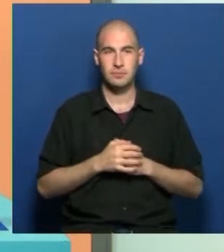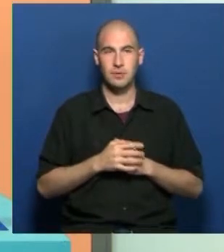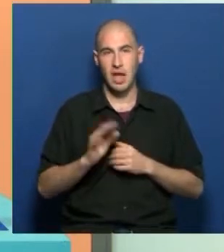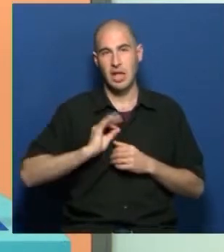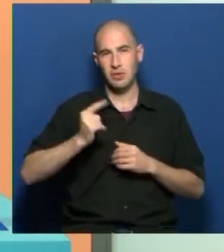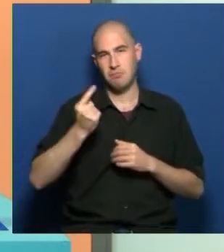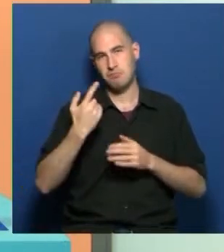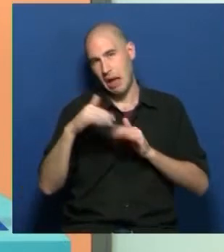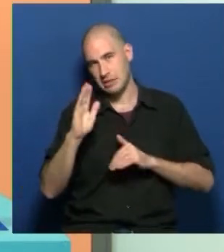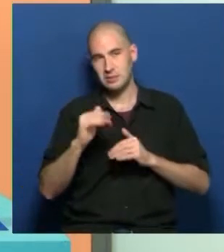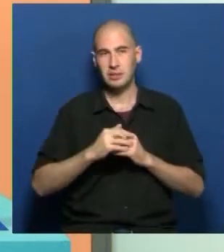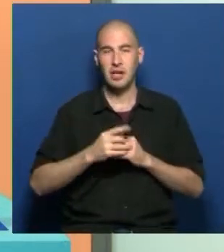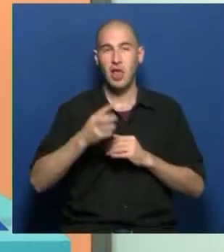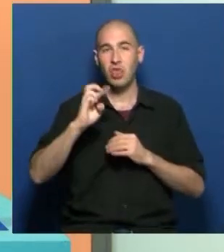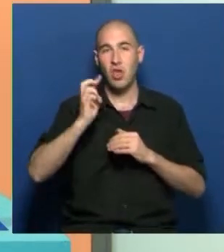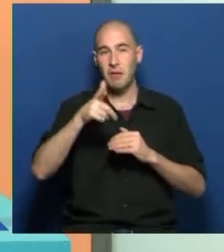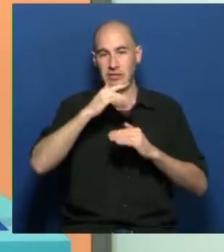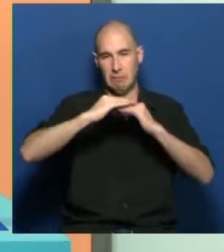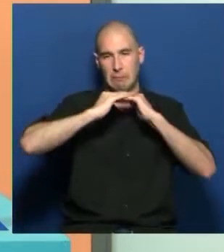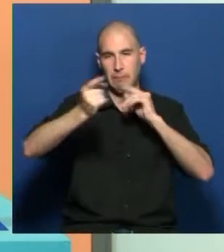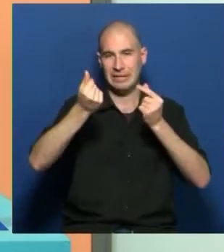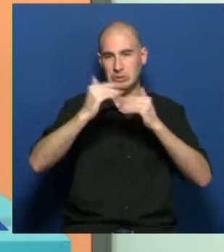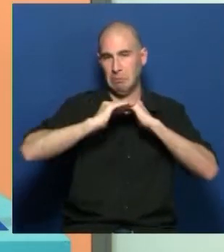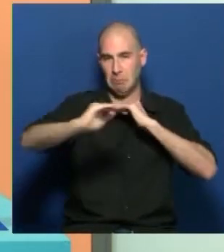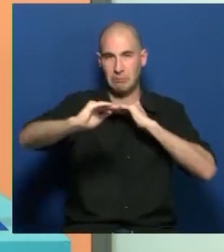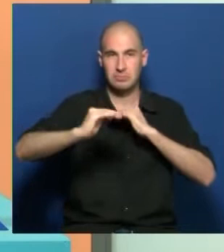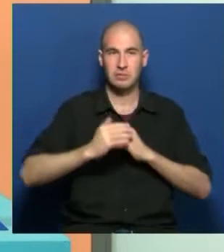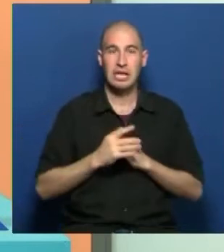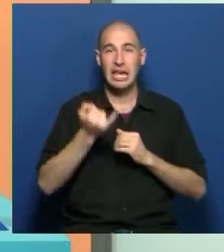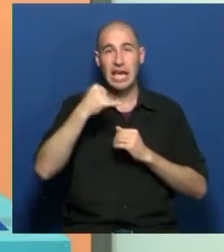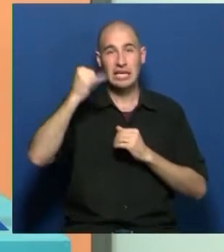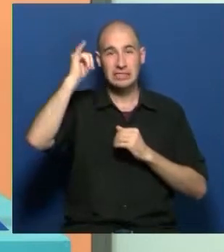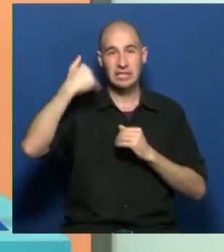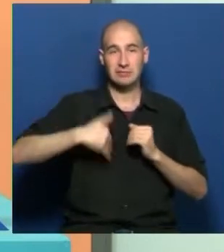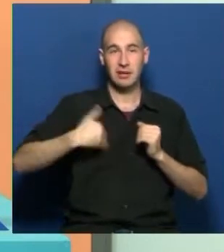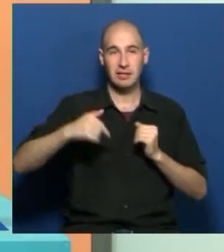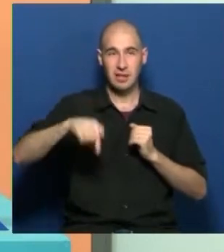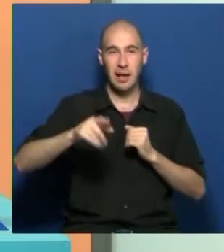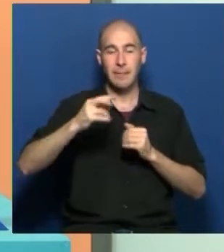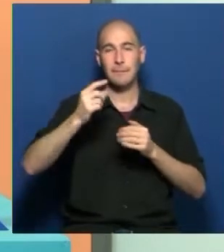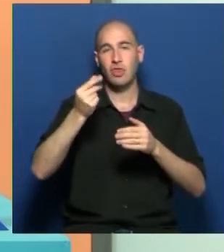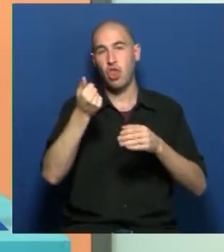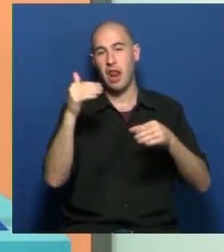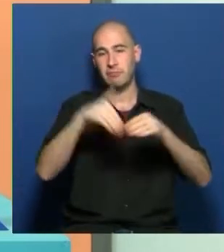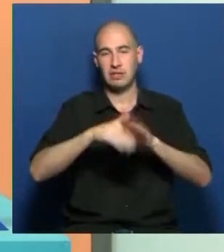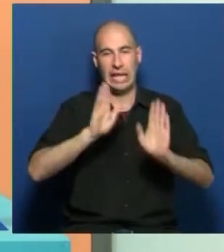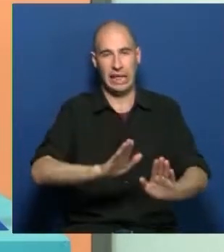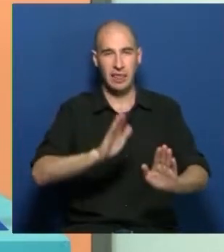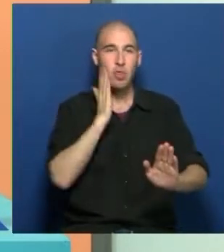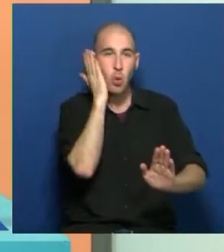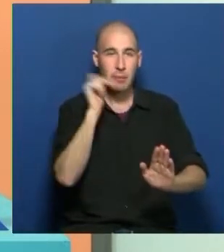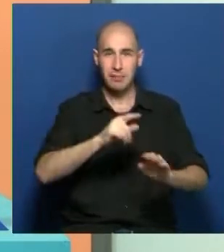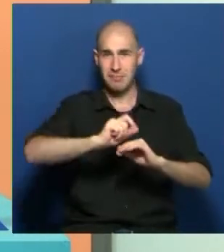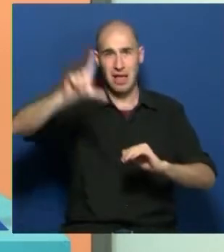un año un poquito más, estamos con un dólar prácticamente planchado y las tasas de interés que hay en la Argentina, plazo fijo normal